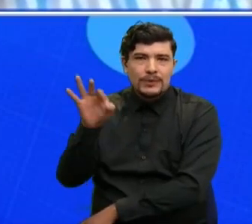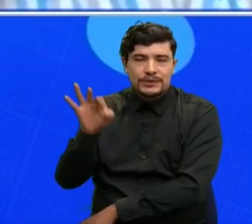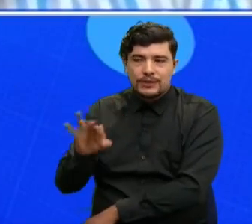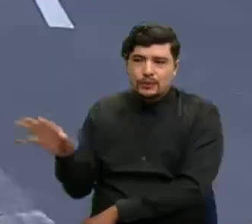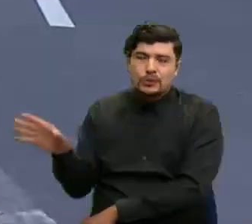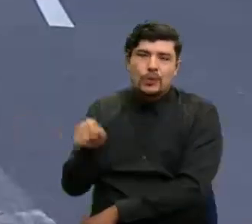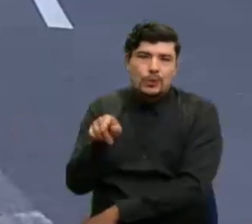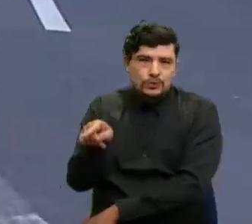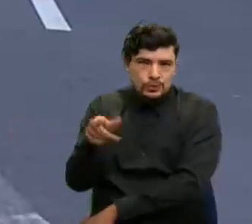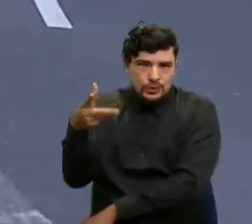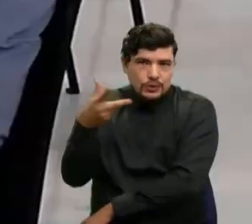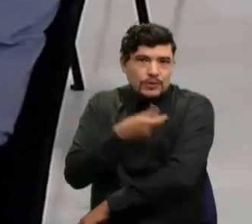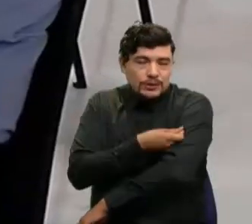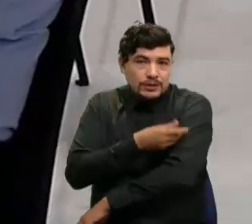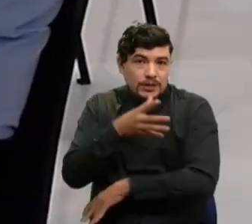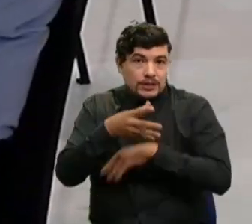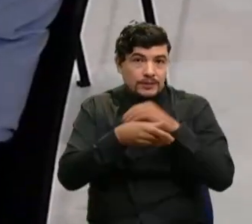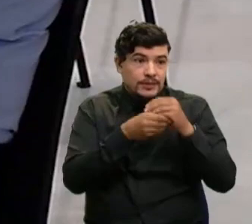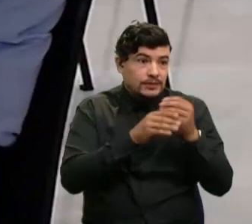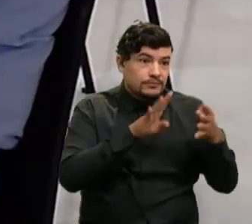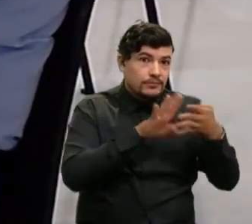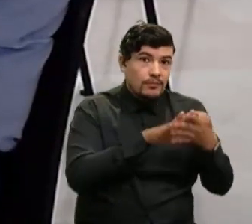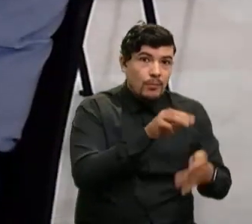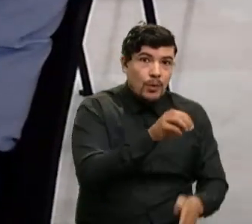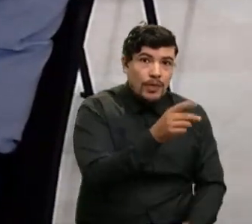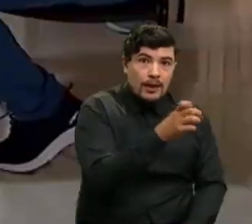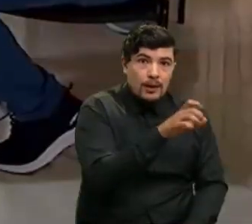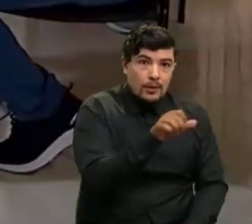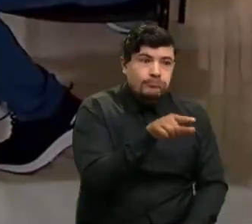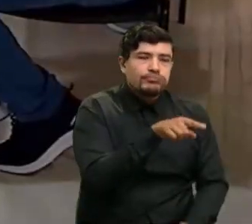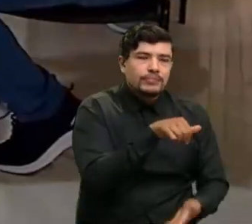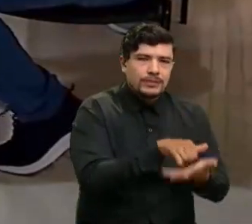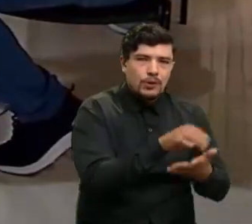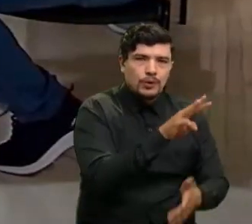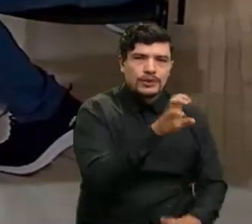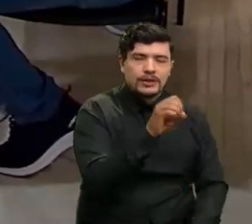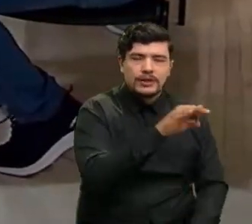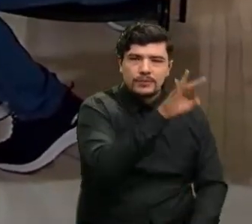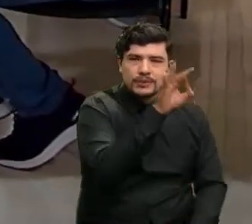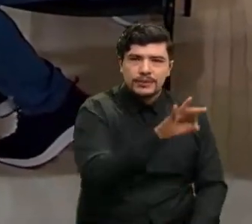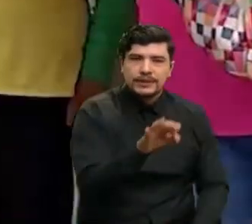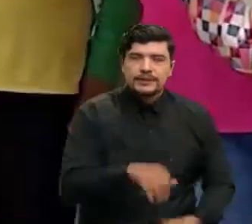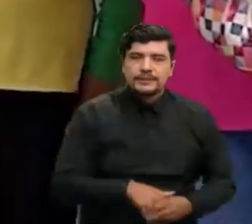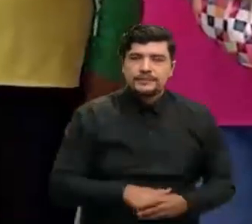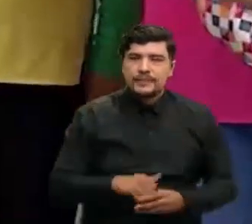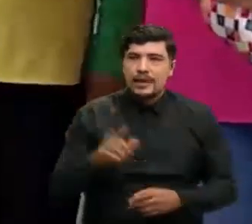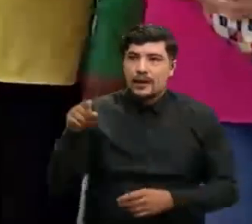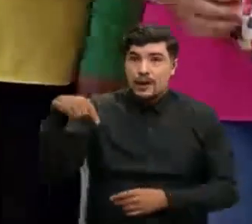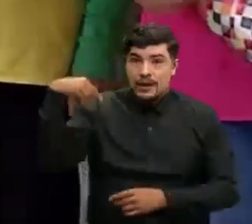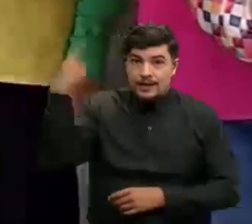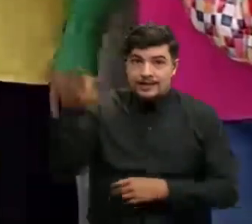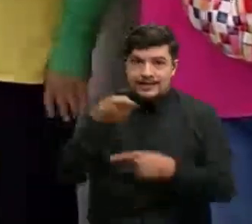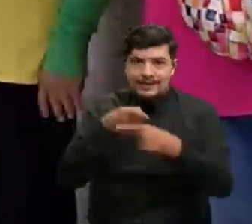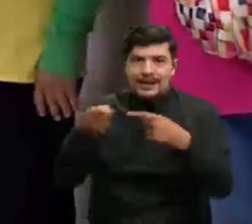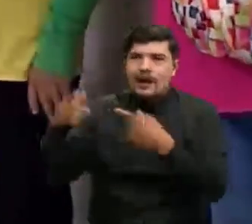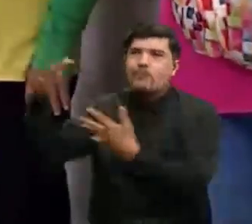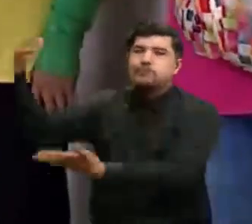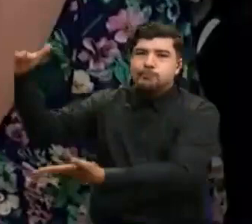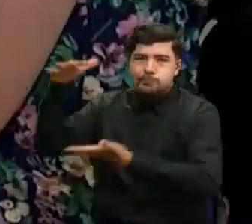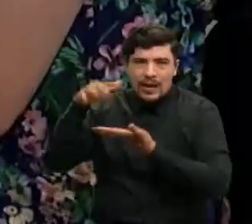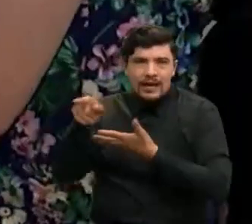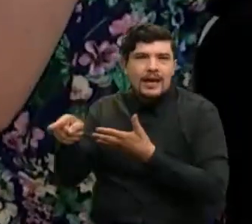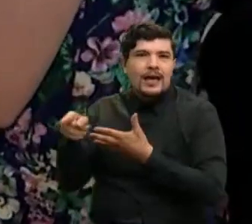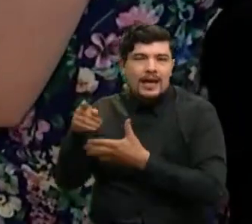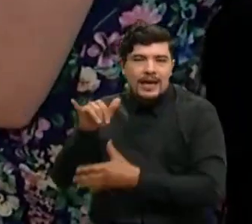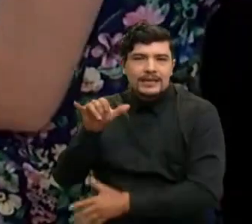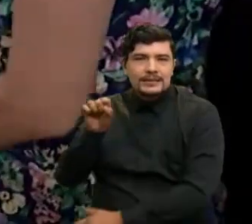de vacunación en la cárcel modelo. La otra semana, aprovechando que tenemos la vacuna de Janssen, que mire, yo quiero decir a la población, ahorita tenemos un